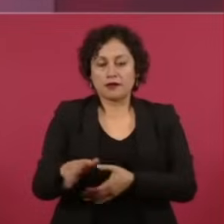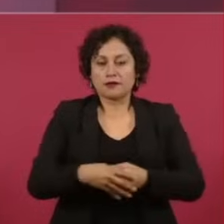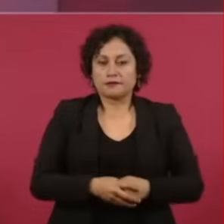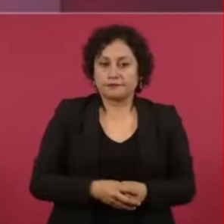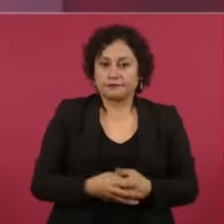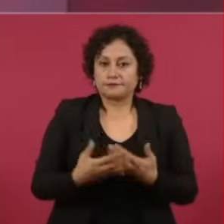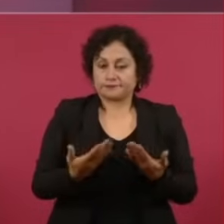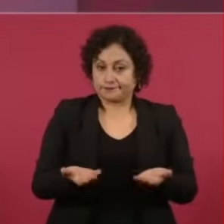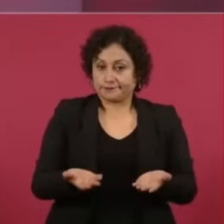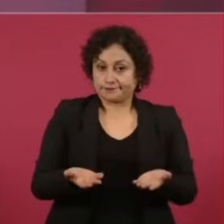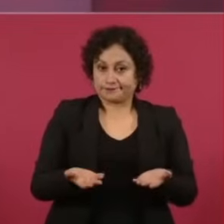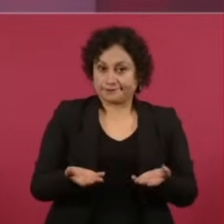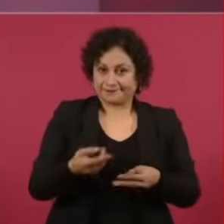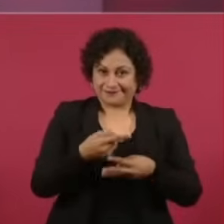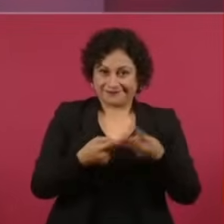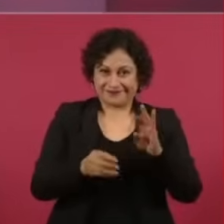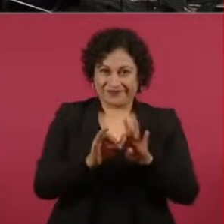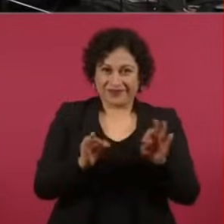Bueno, entonces